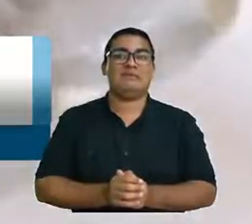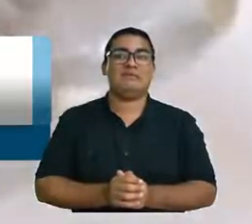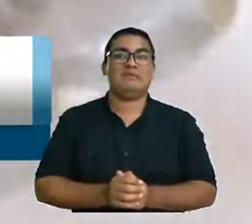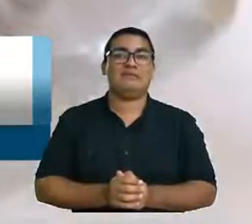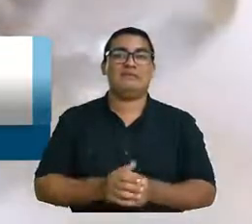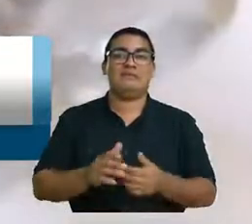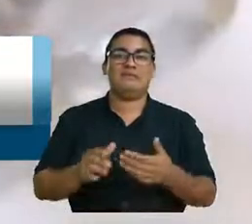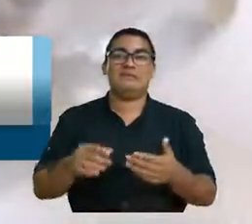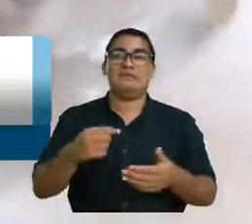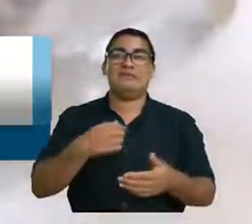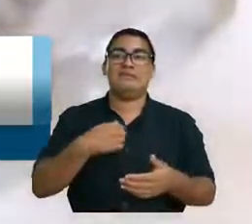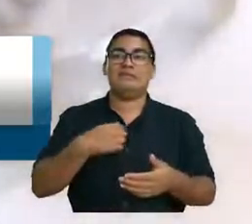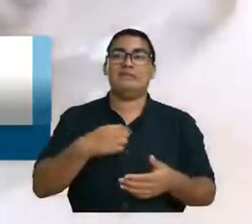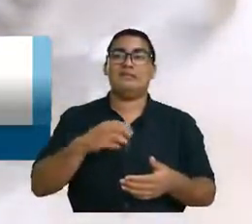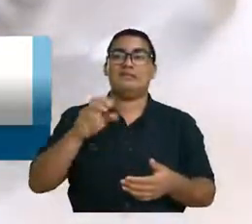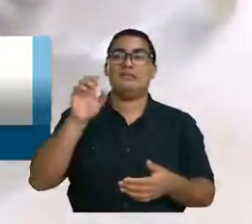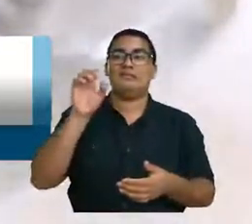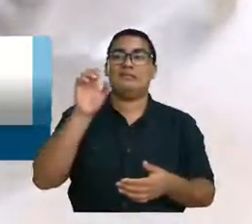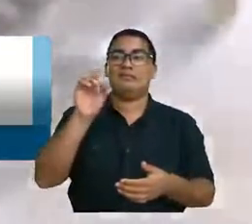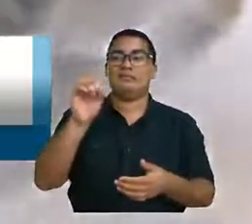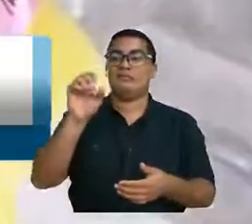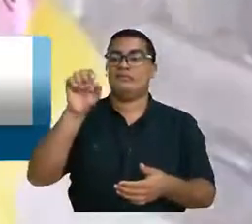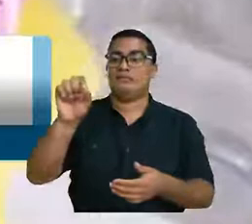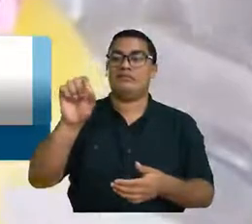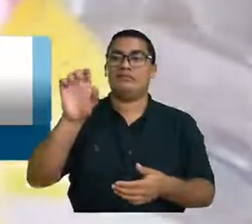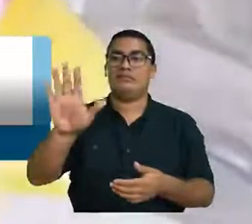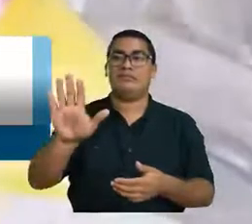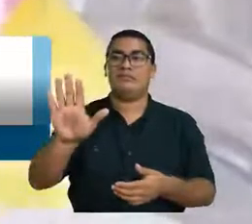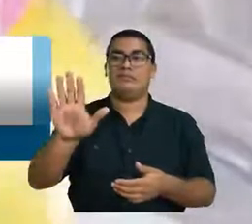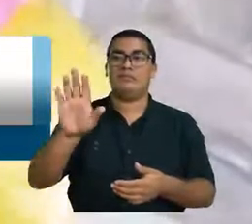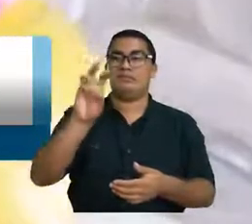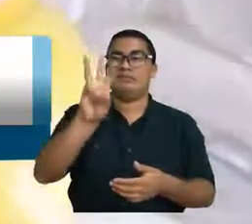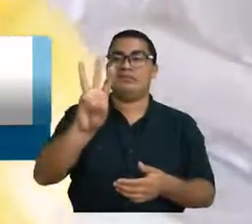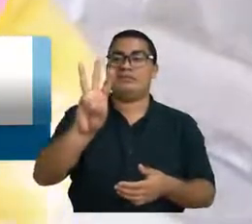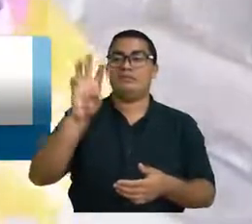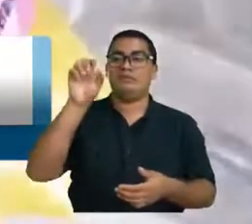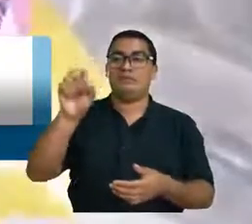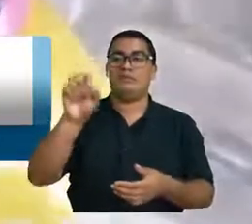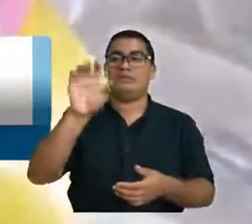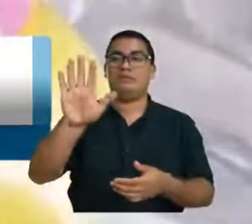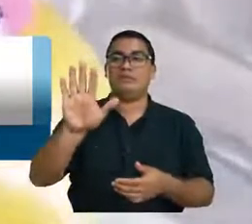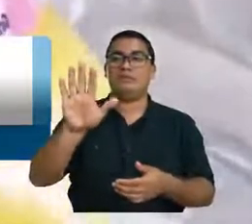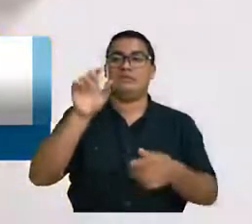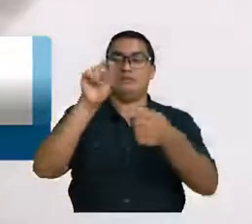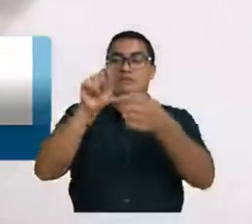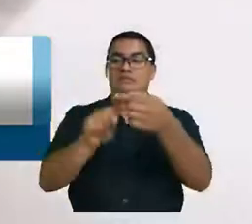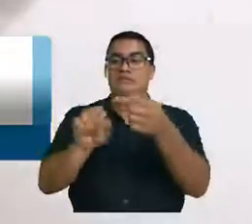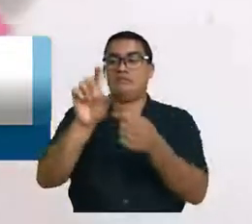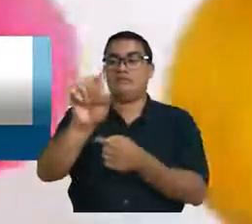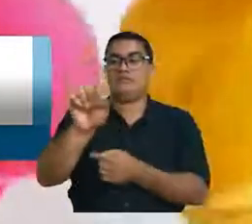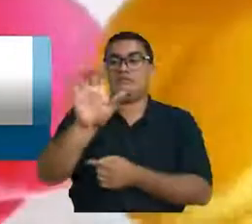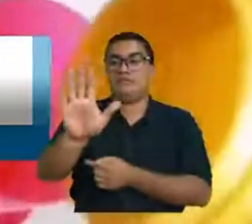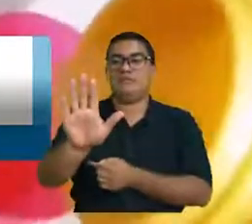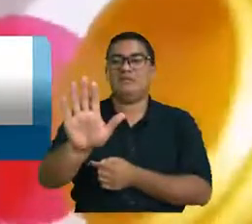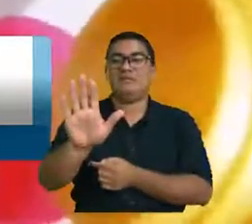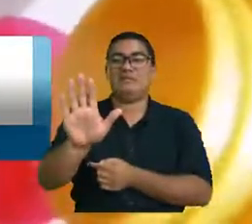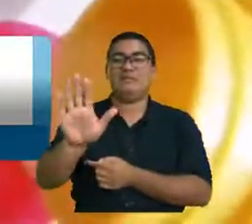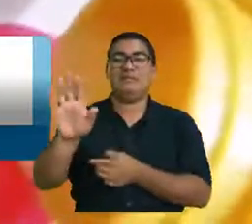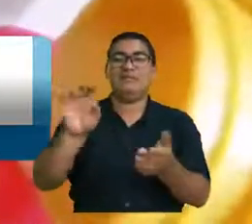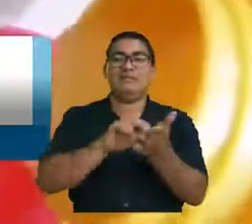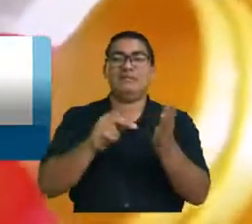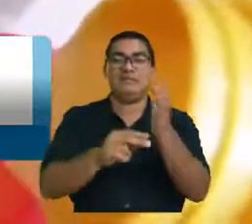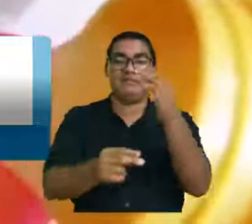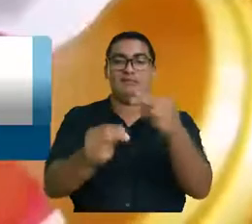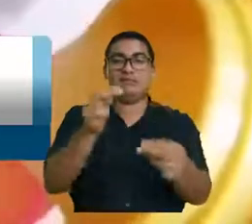causar menos daño, que es el 0.5. Voy a dividir el 3.5 entre el 0.5, eso me va a dar una